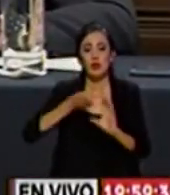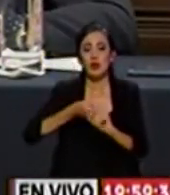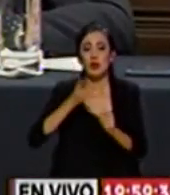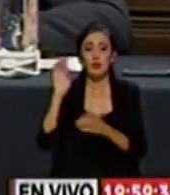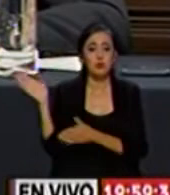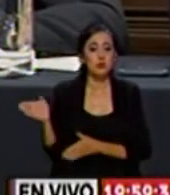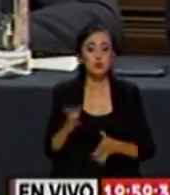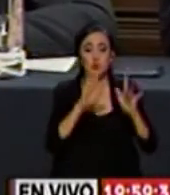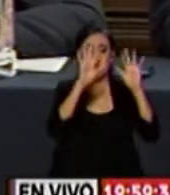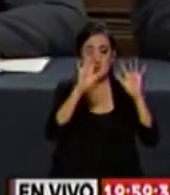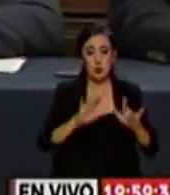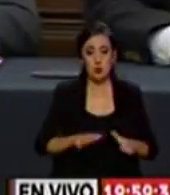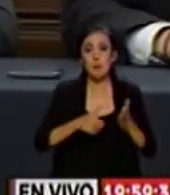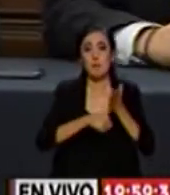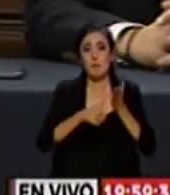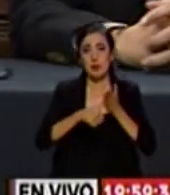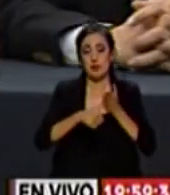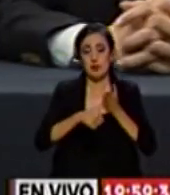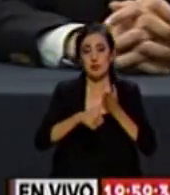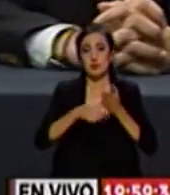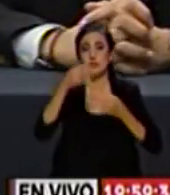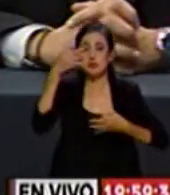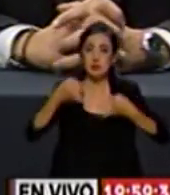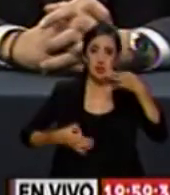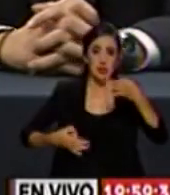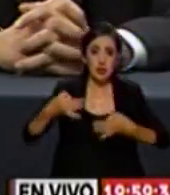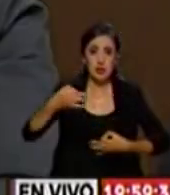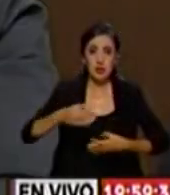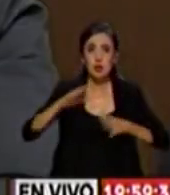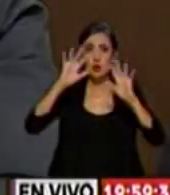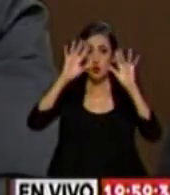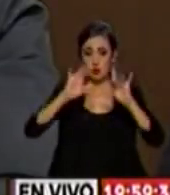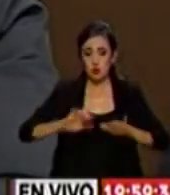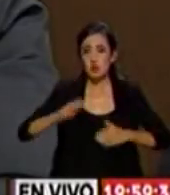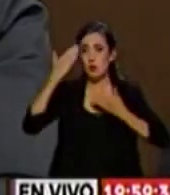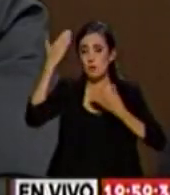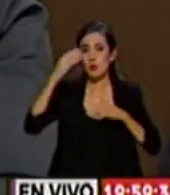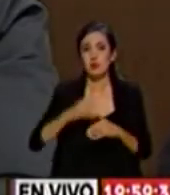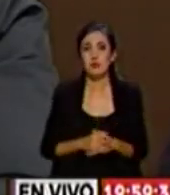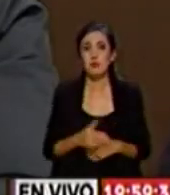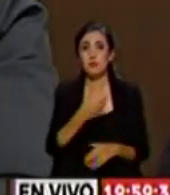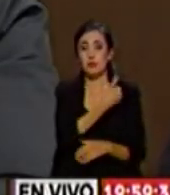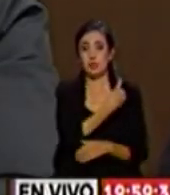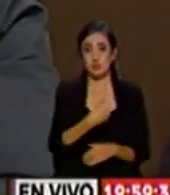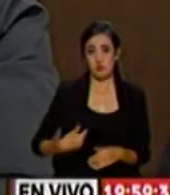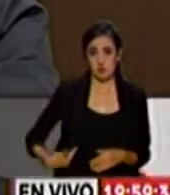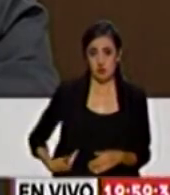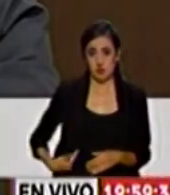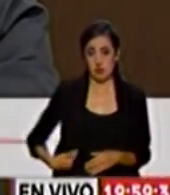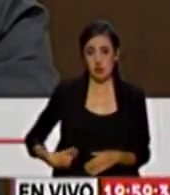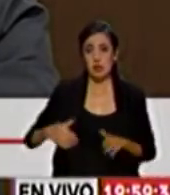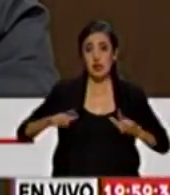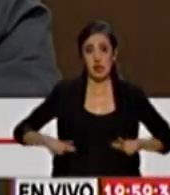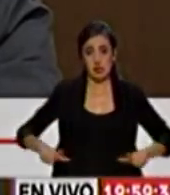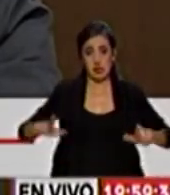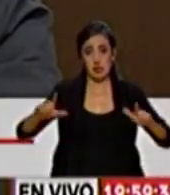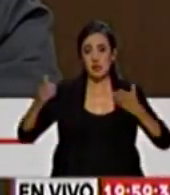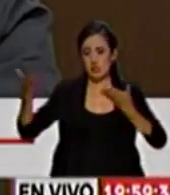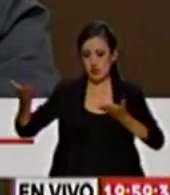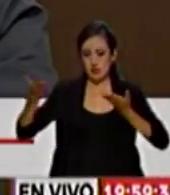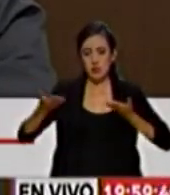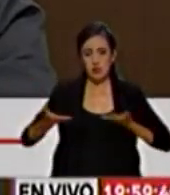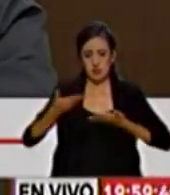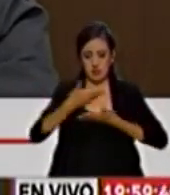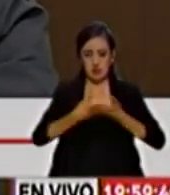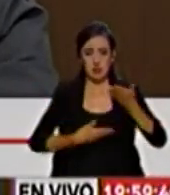como secretario de Gestión de la Política y ministro de Justicia encargado. El señor presidente tiene ya el documento en donde yo he presentado